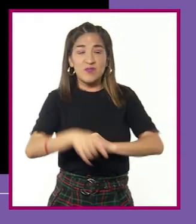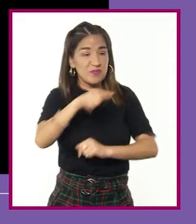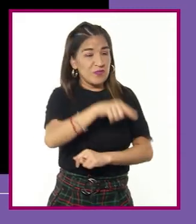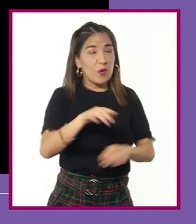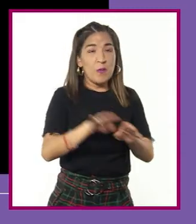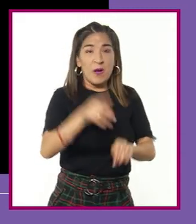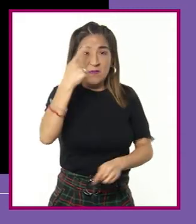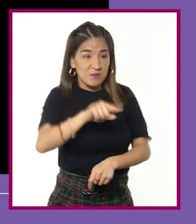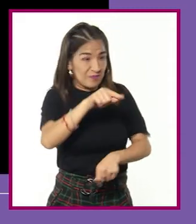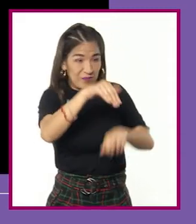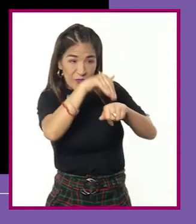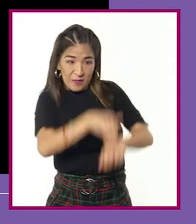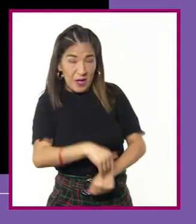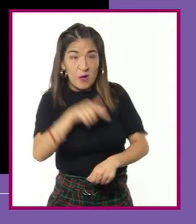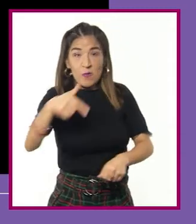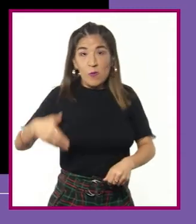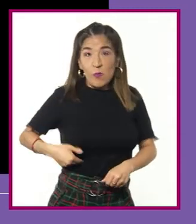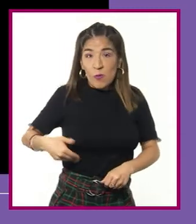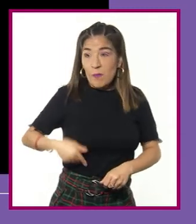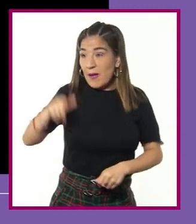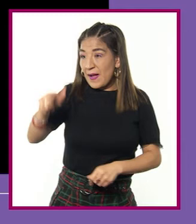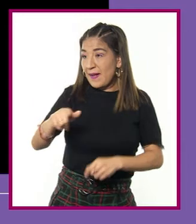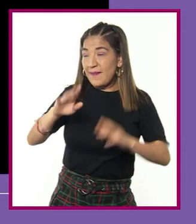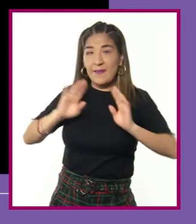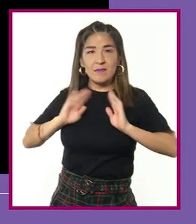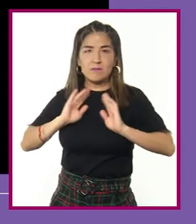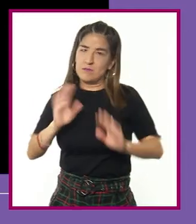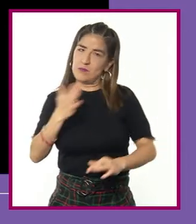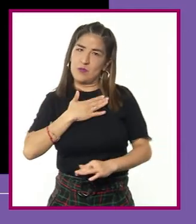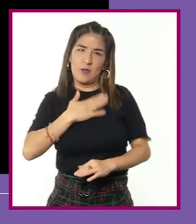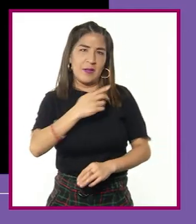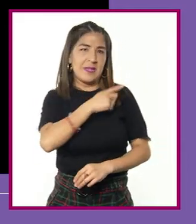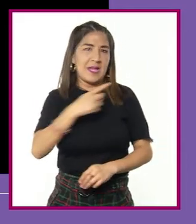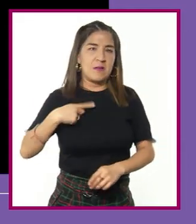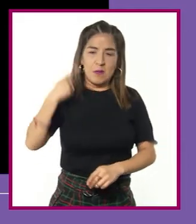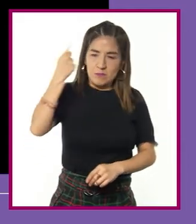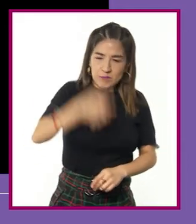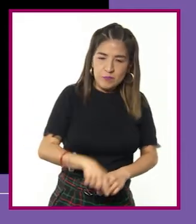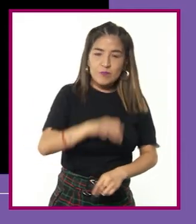será culpa del general, sino mía. Debo dar órdenes razonables que se